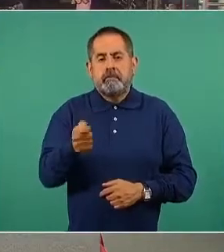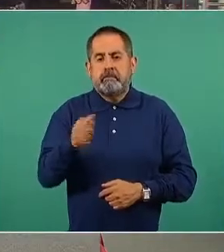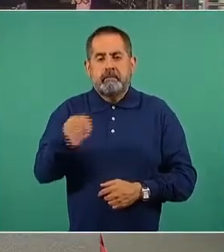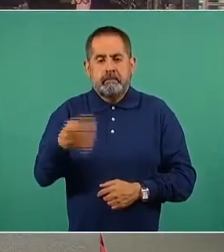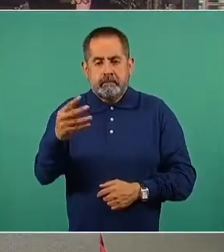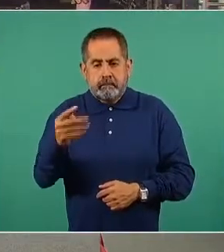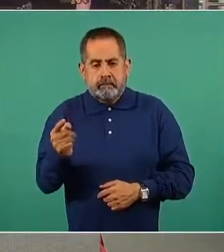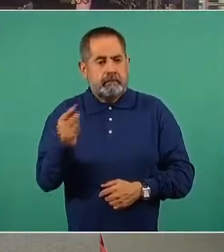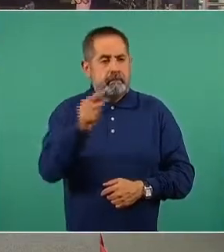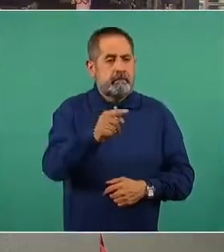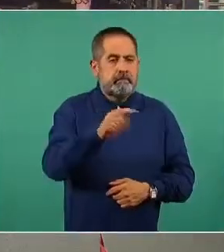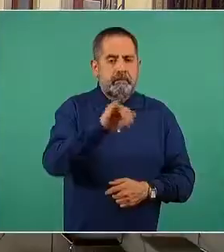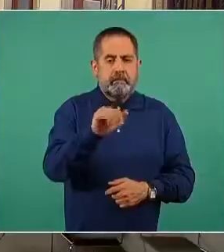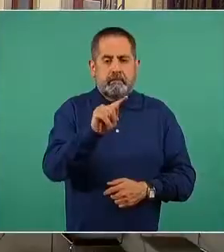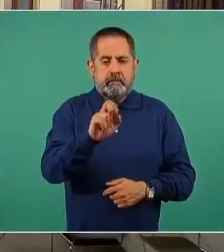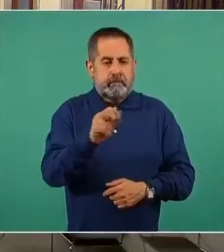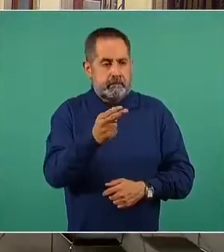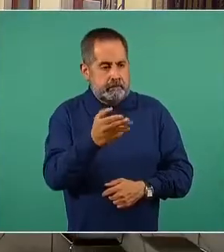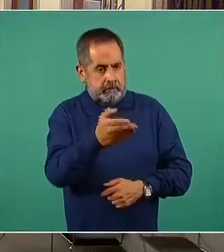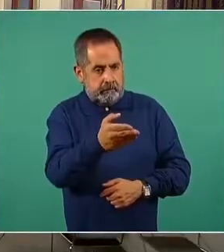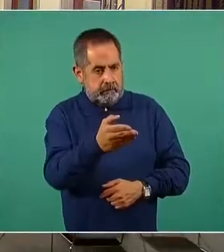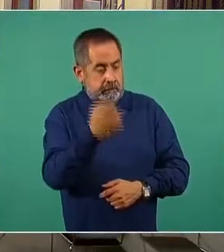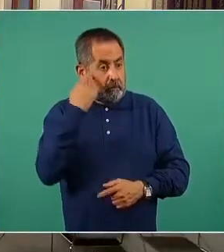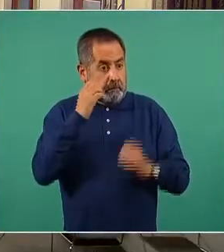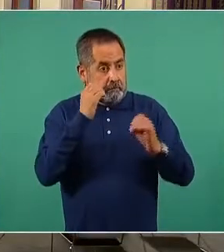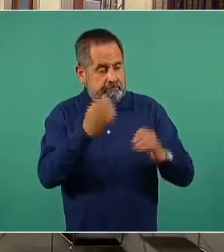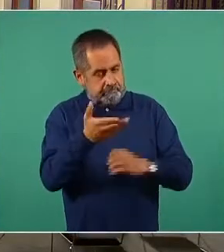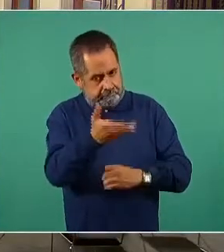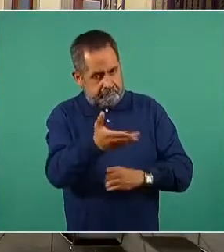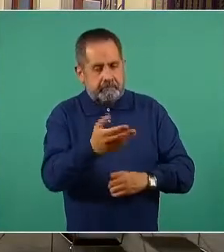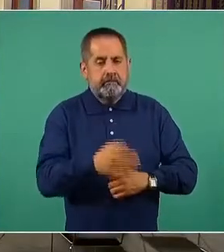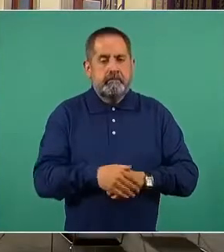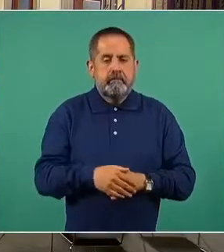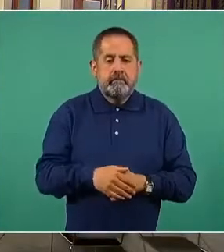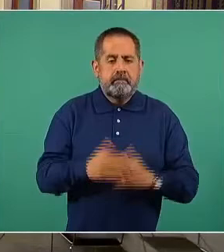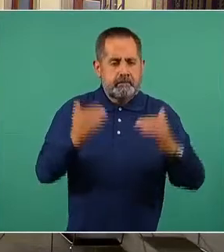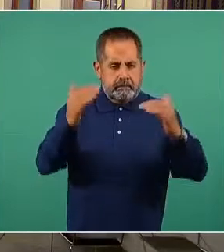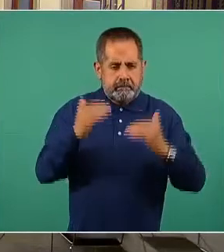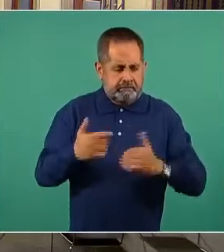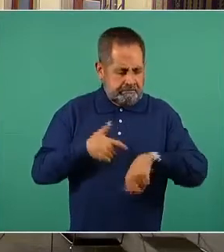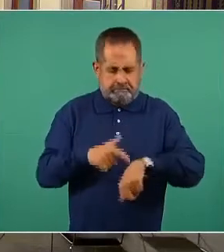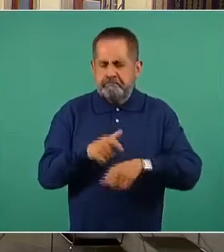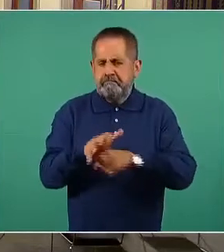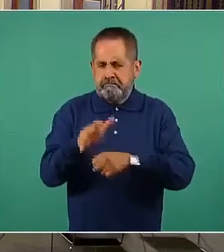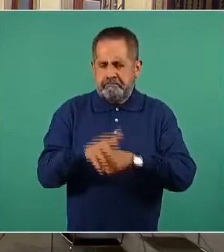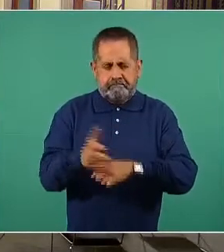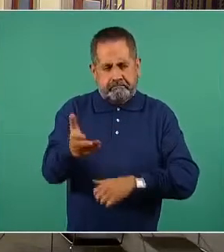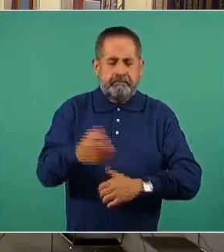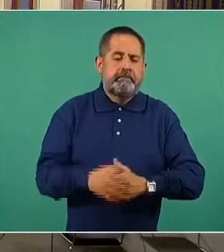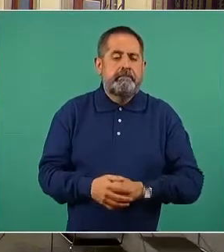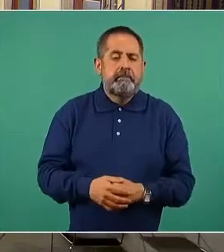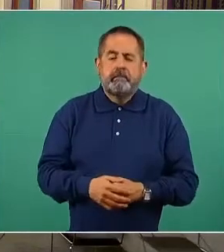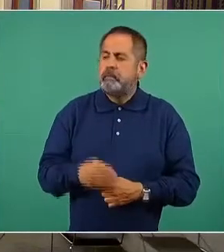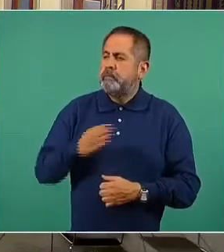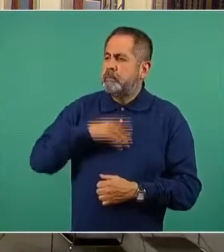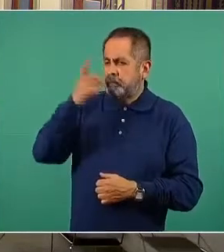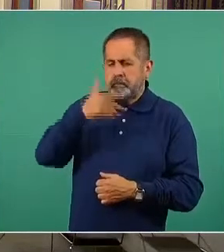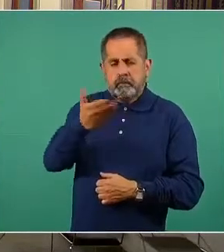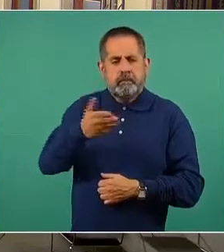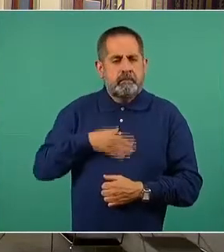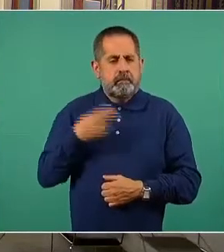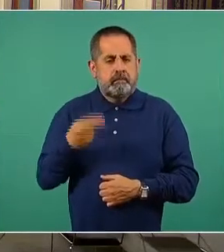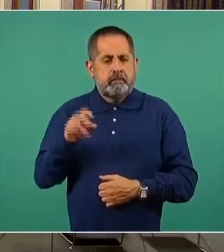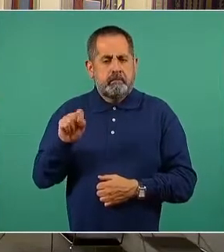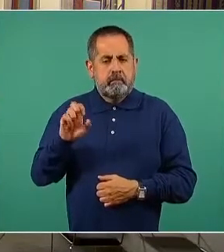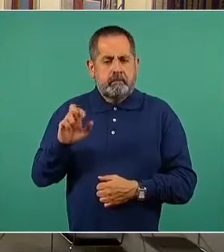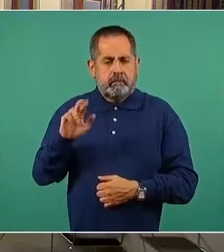Penile Ramírez, Janet, a usted no le he dado la palabra en varios días. Seguimos, creo que hay tiempo para todos. Buenas noches, Sergio Noble, de Pulso